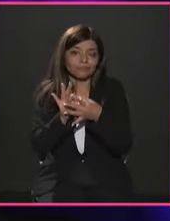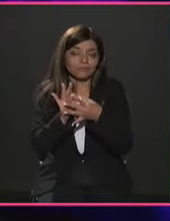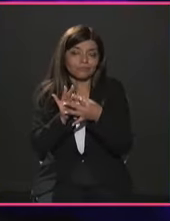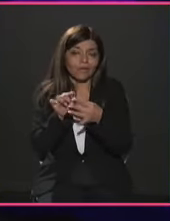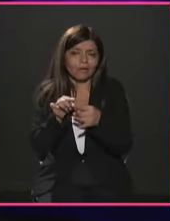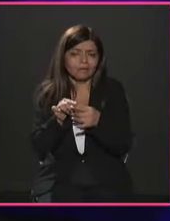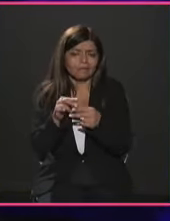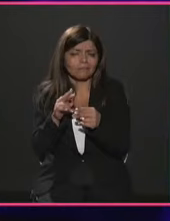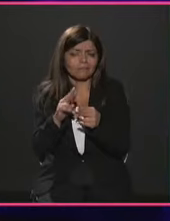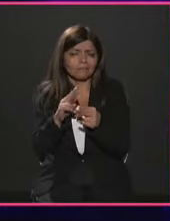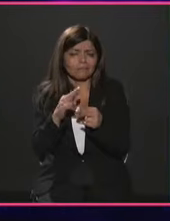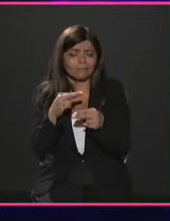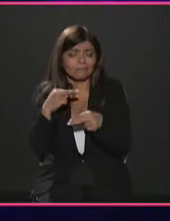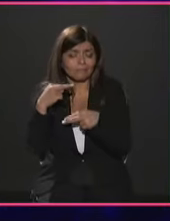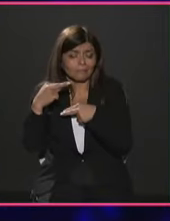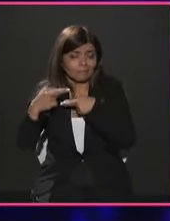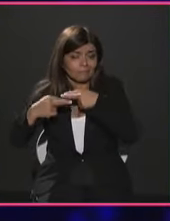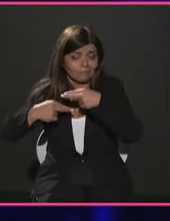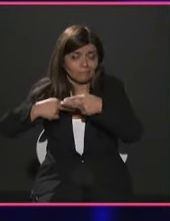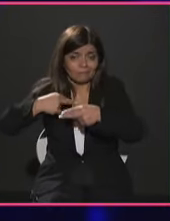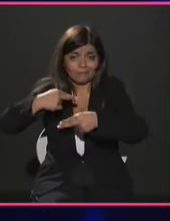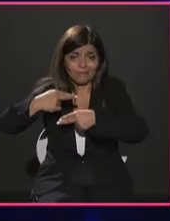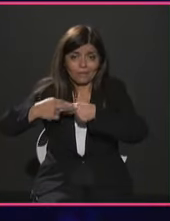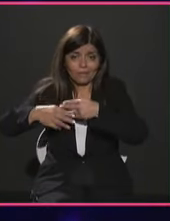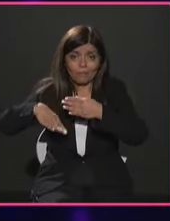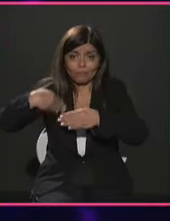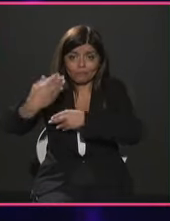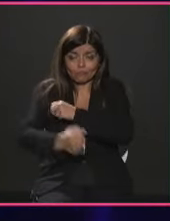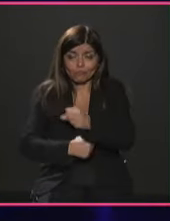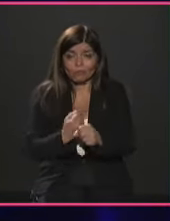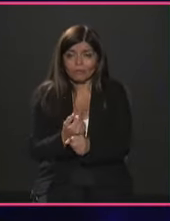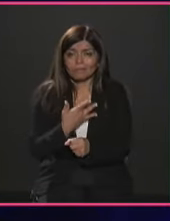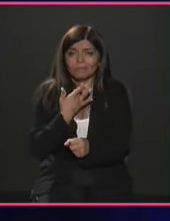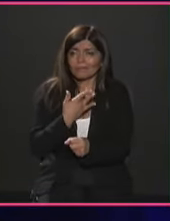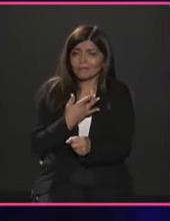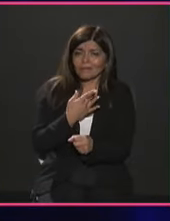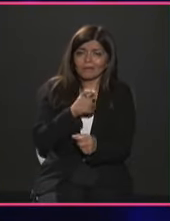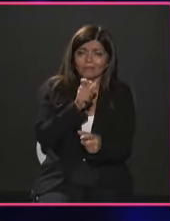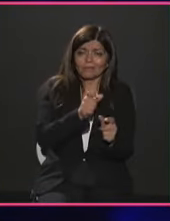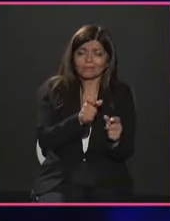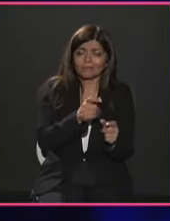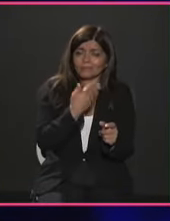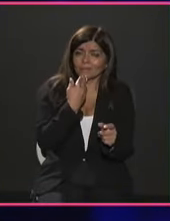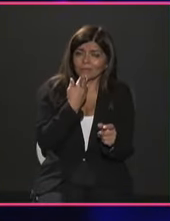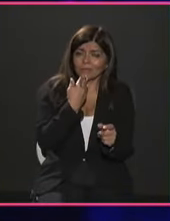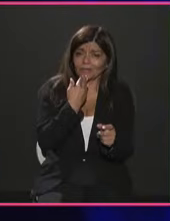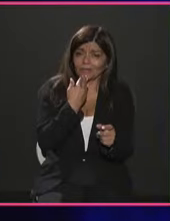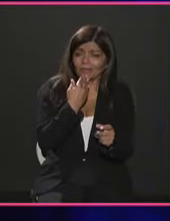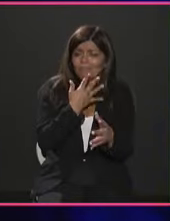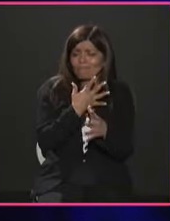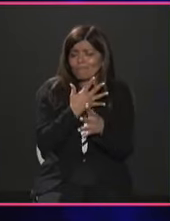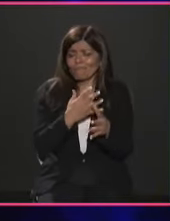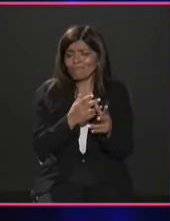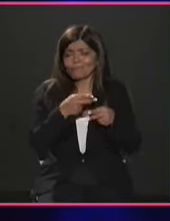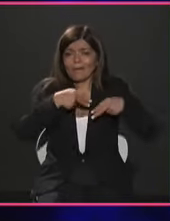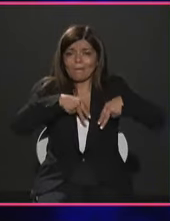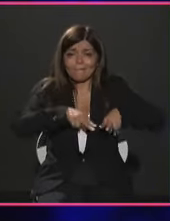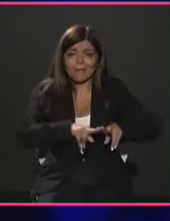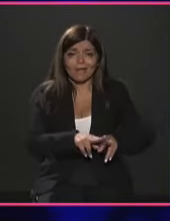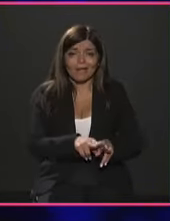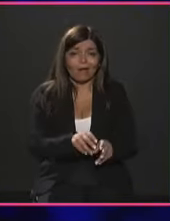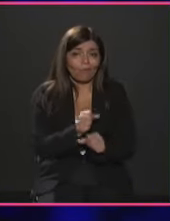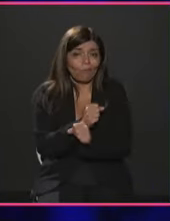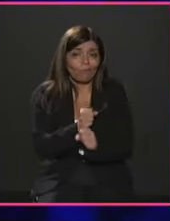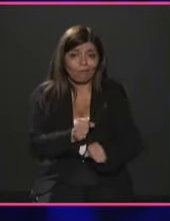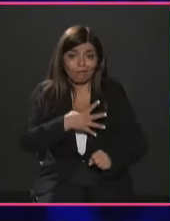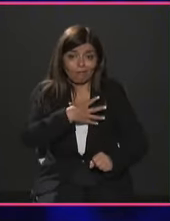revolución también en los próximos años porque las personas lo harían millones de parejas no pueden tener hijos